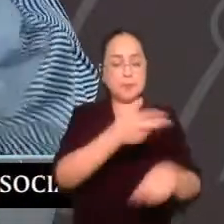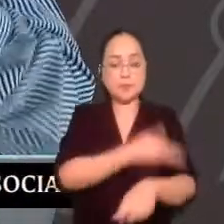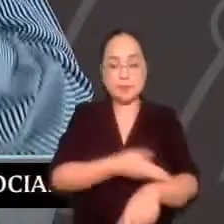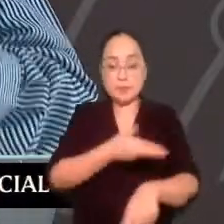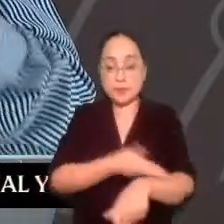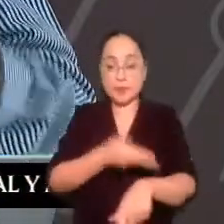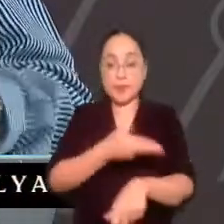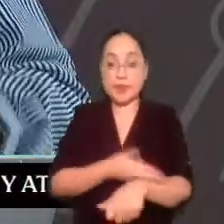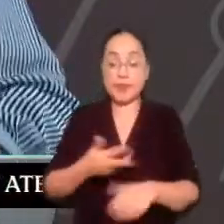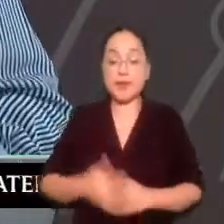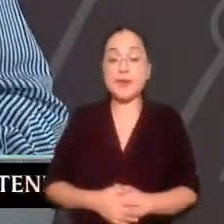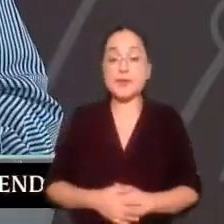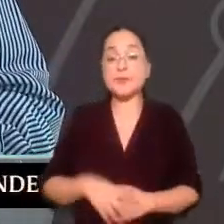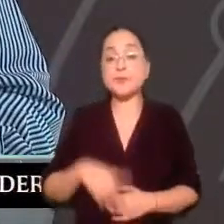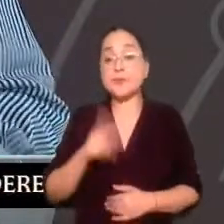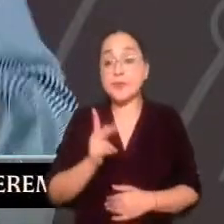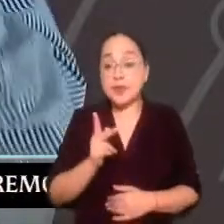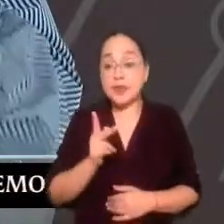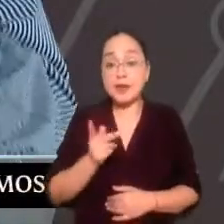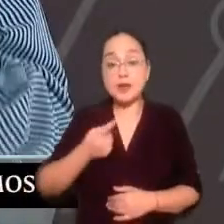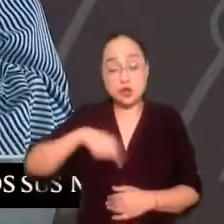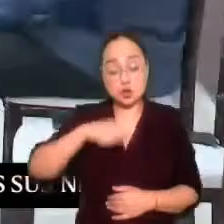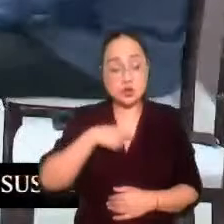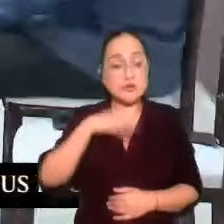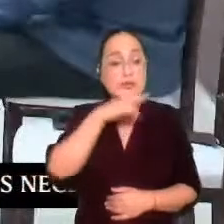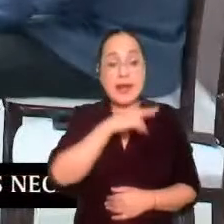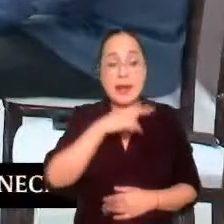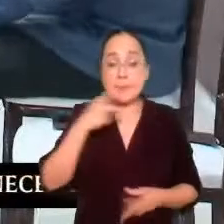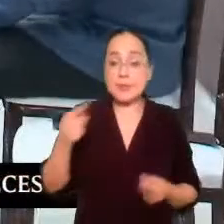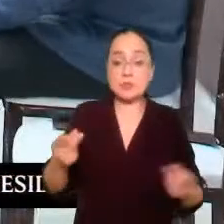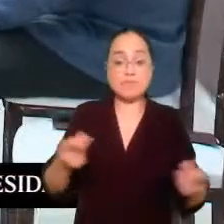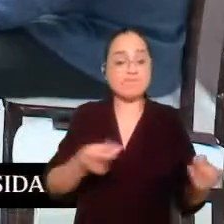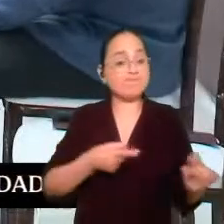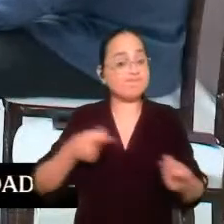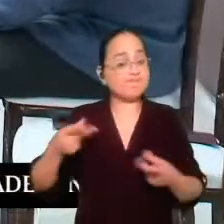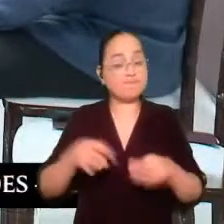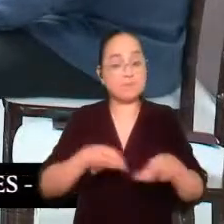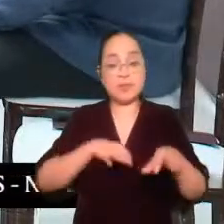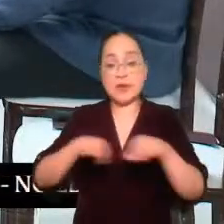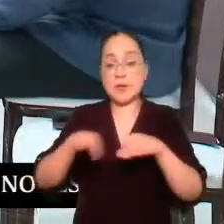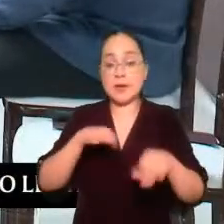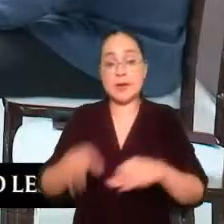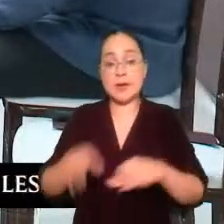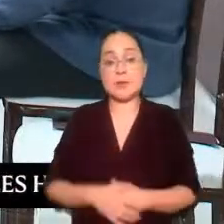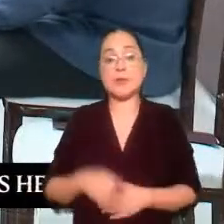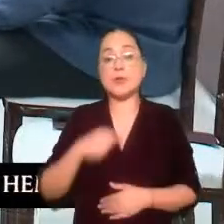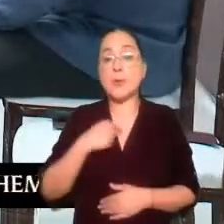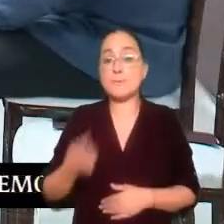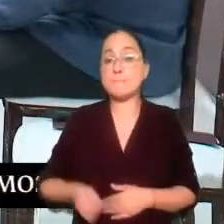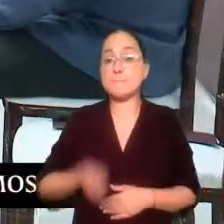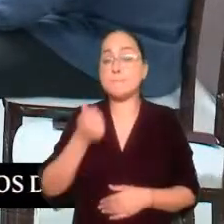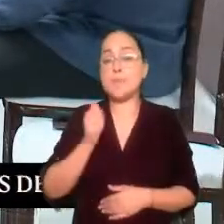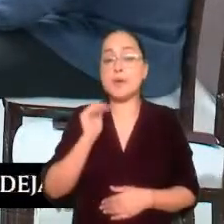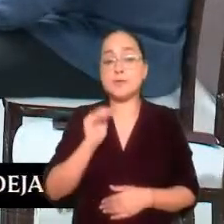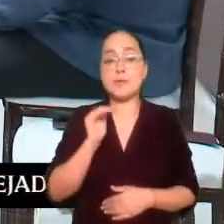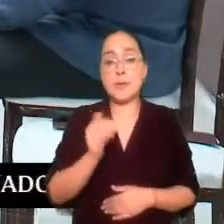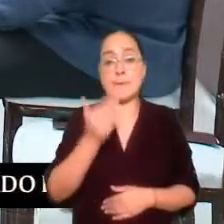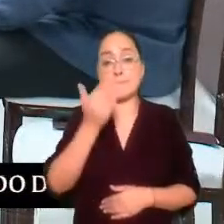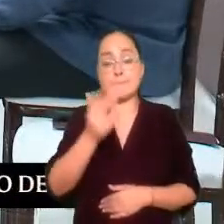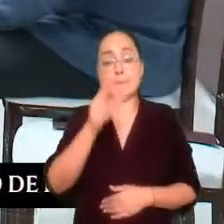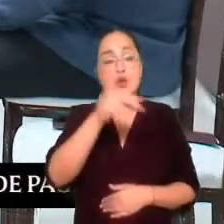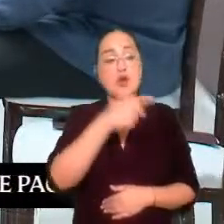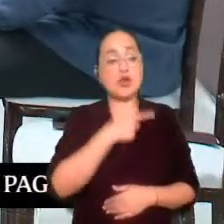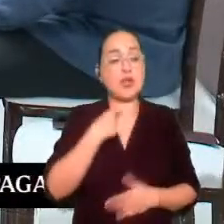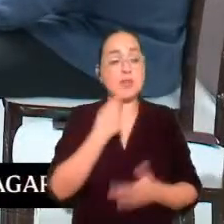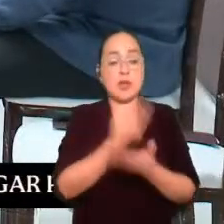Pero sí vamos a ser ágiles. Como se los comenté un día, lo primero que yo pedí es que evitáramos el coyotaje y para eso hay